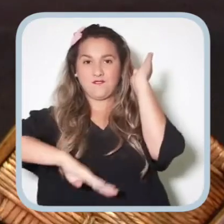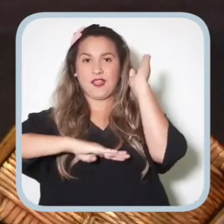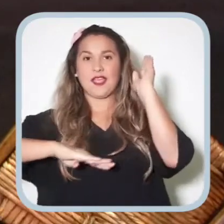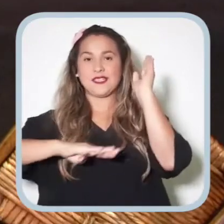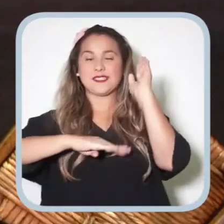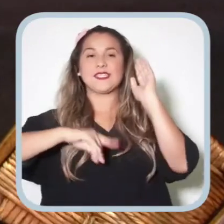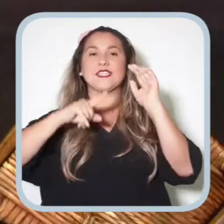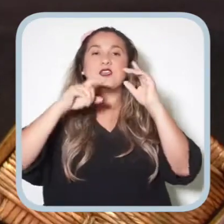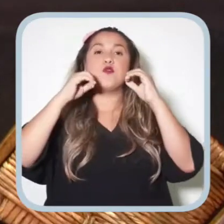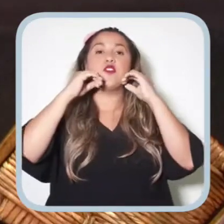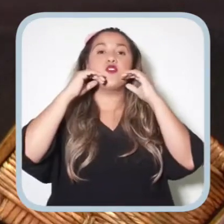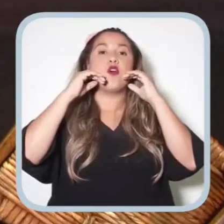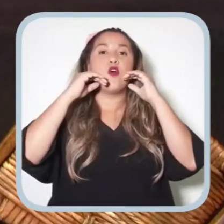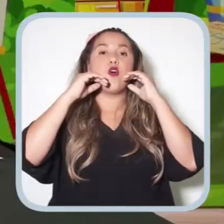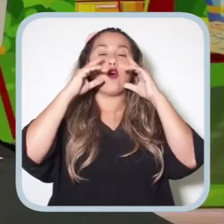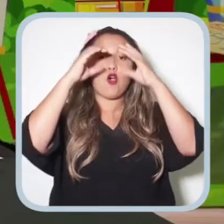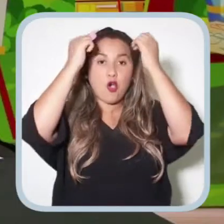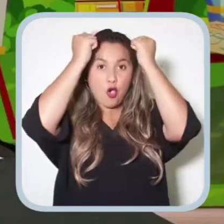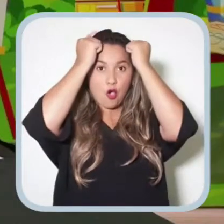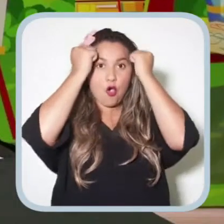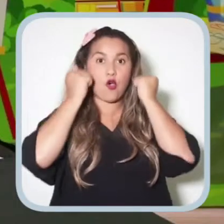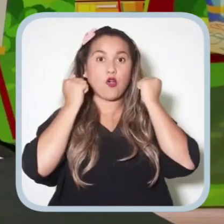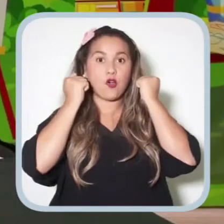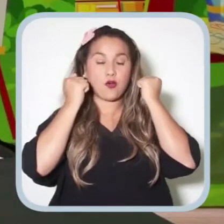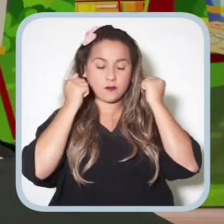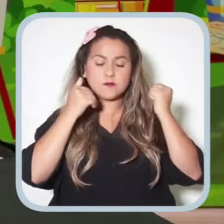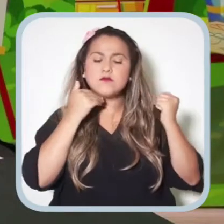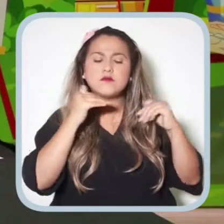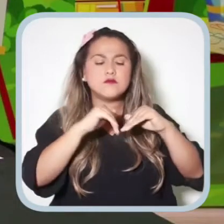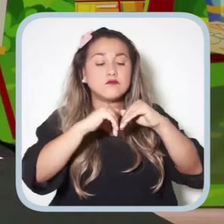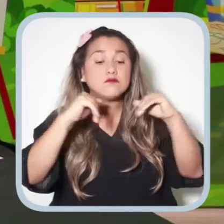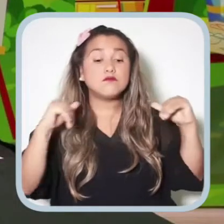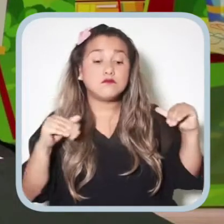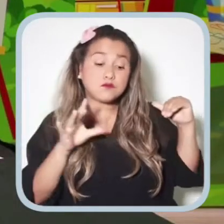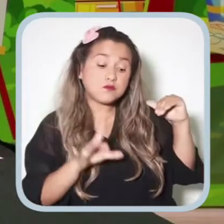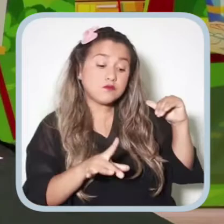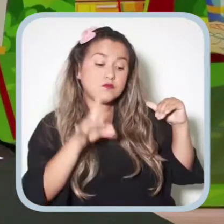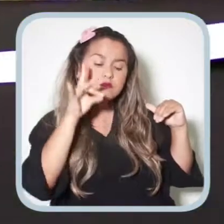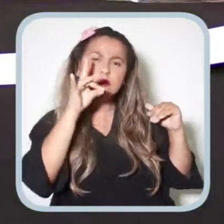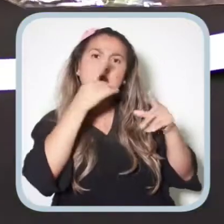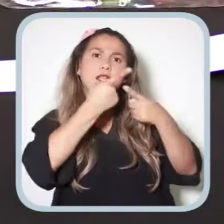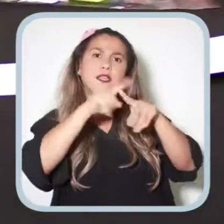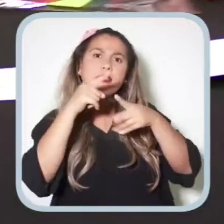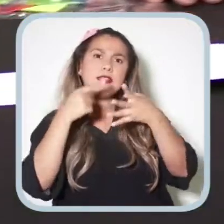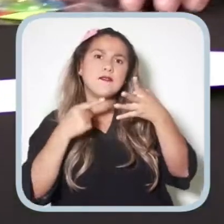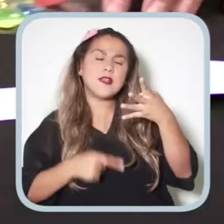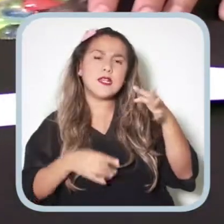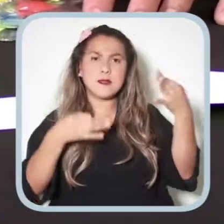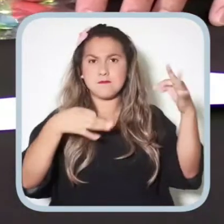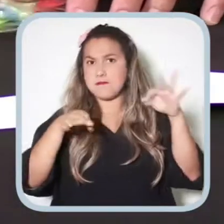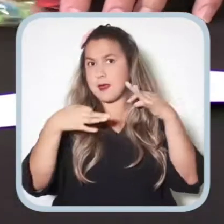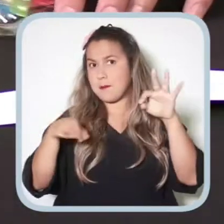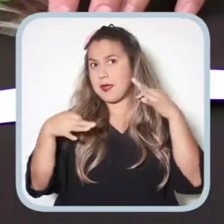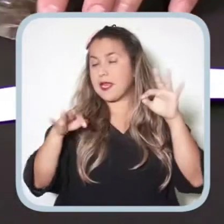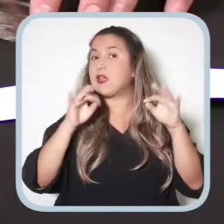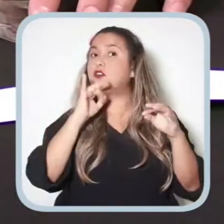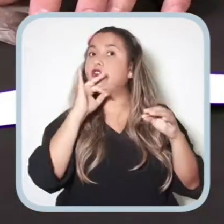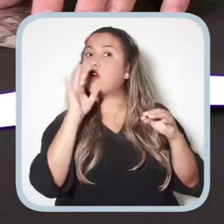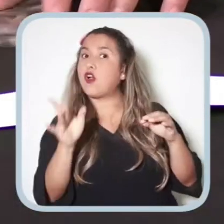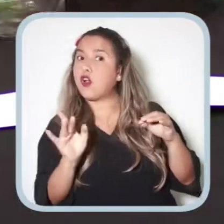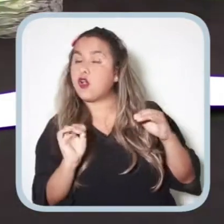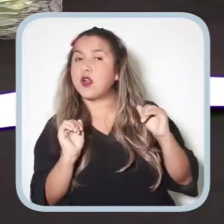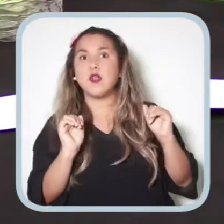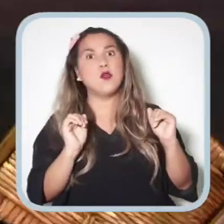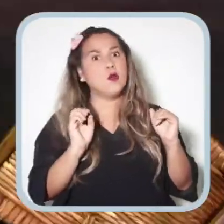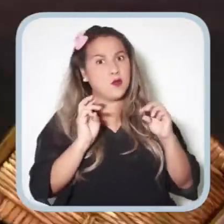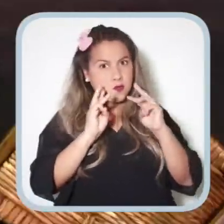divertido. También vamos a encontrar diferentes papeles de colores. ¡Guau! Van a ser